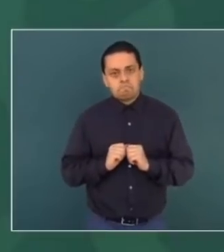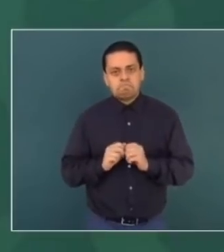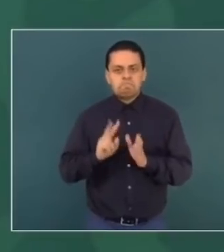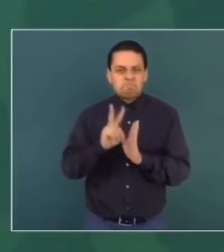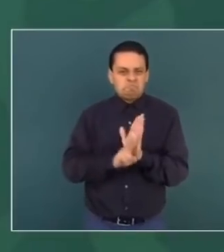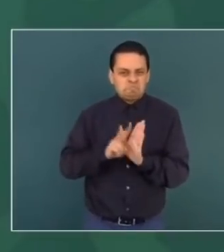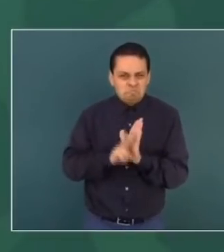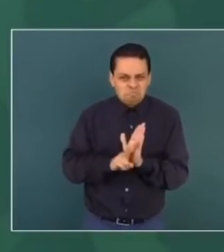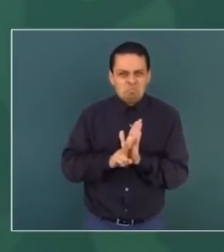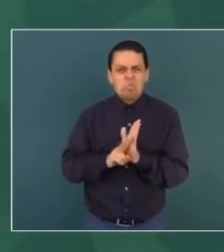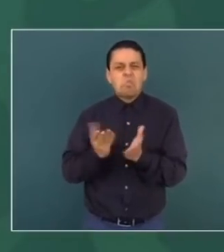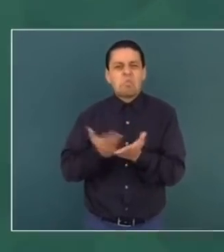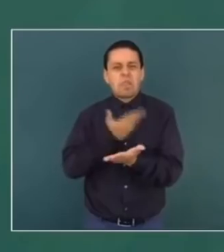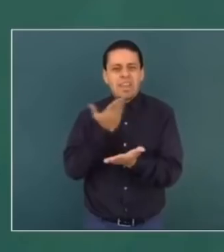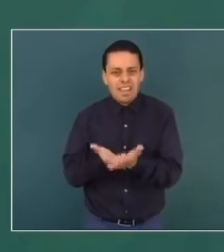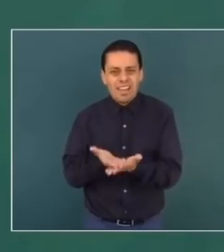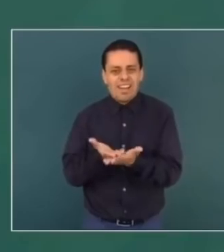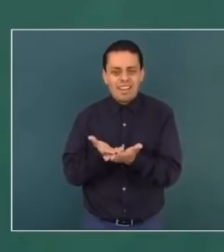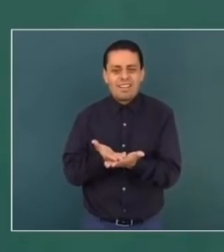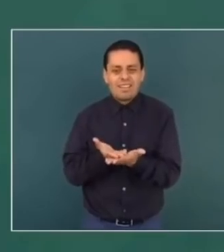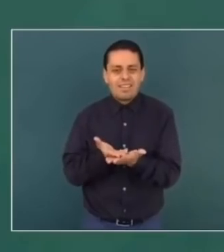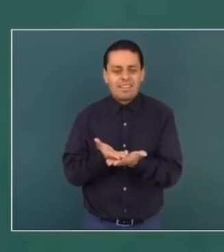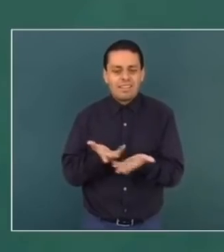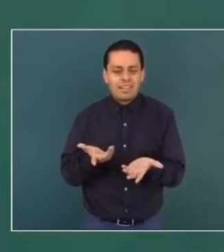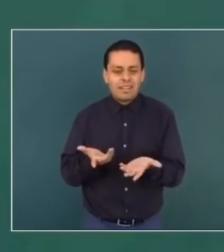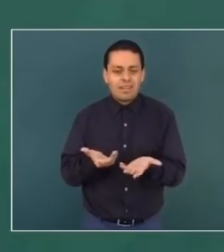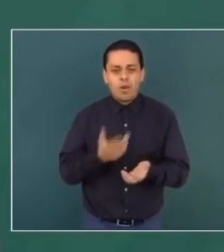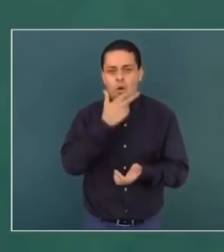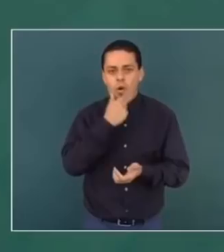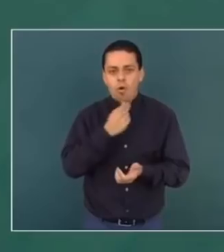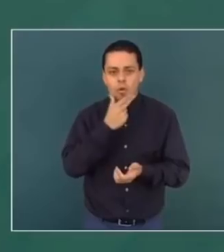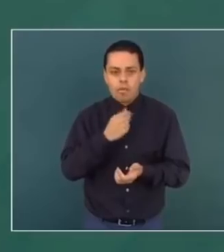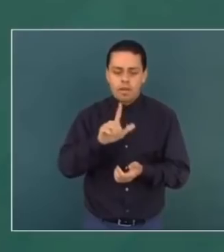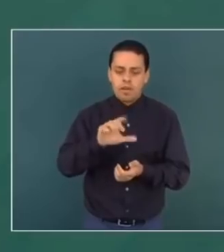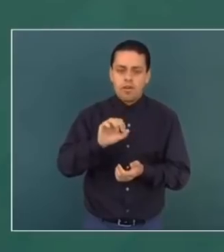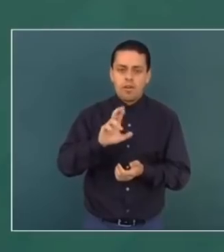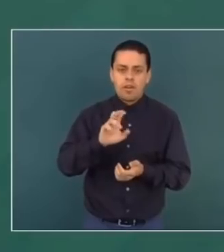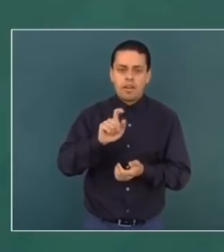estos videos que presentó Loret de Mola,